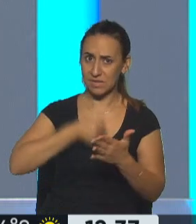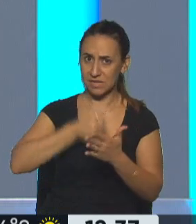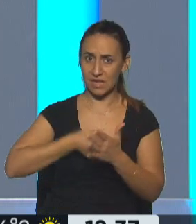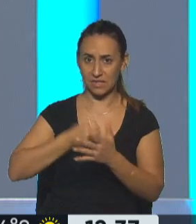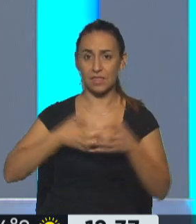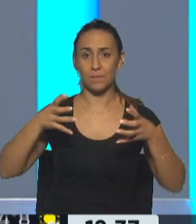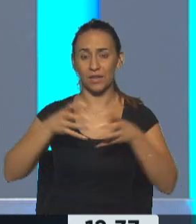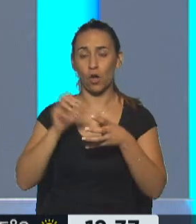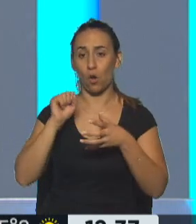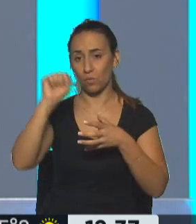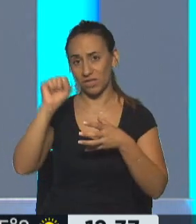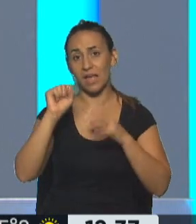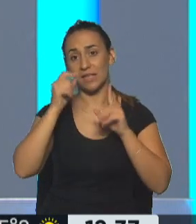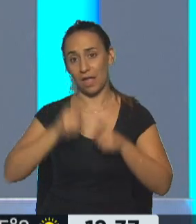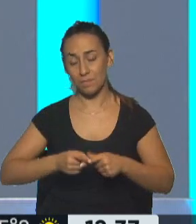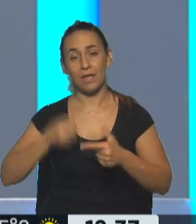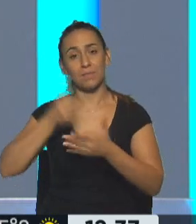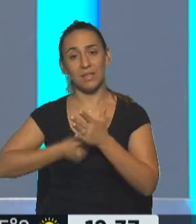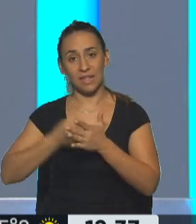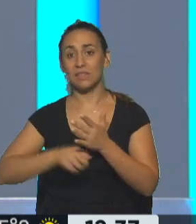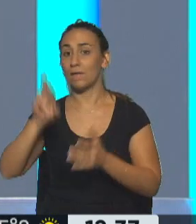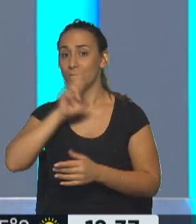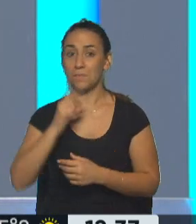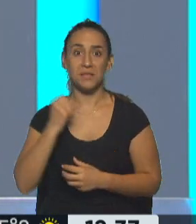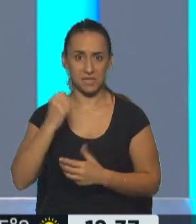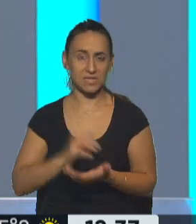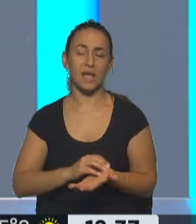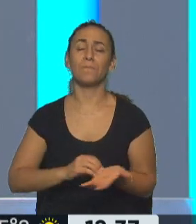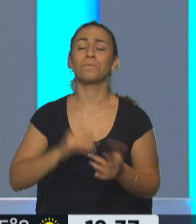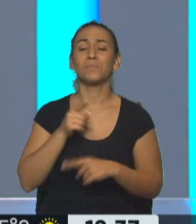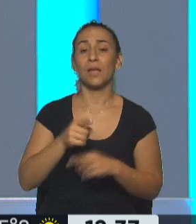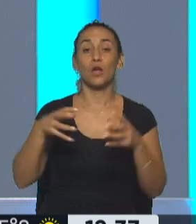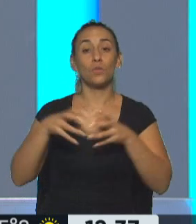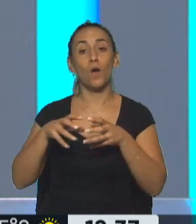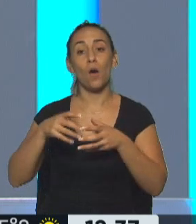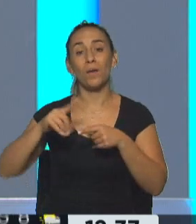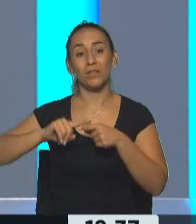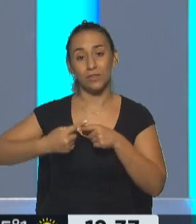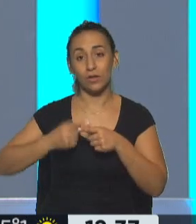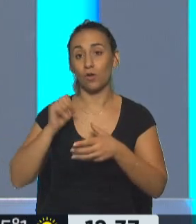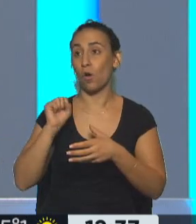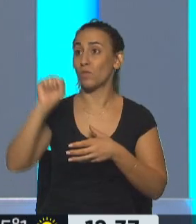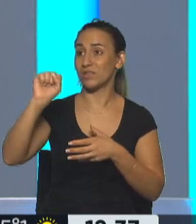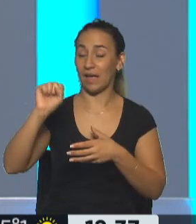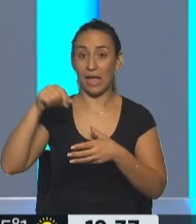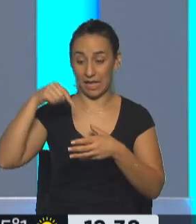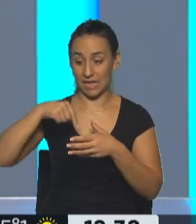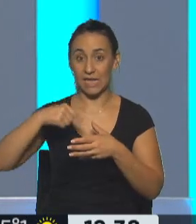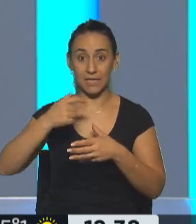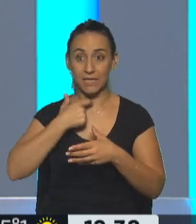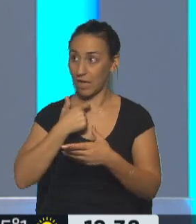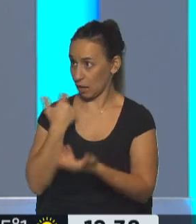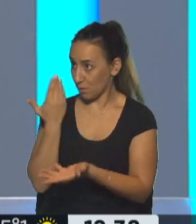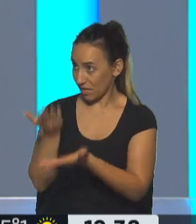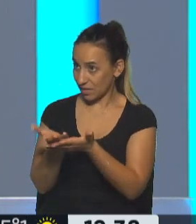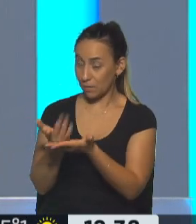comunista además militante feminista por supuesto es el partido comunista que ahora se ha querido presentar como querellante en esta causa